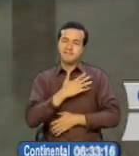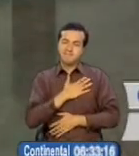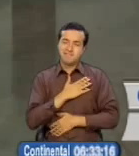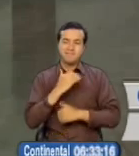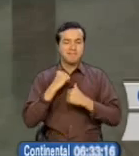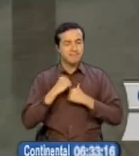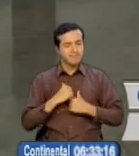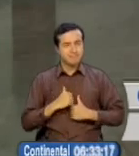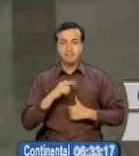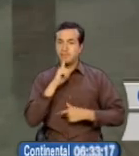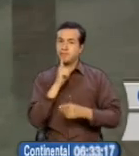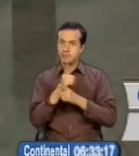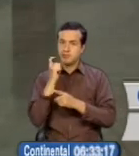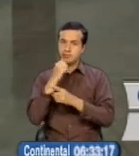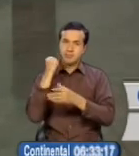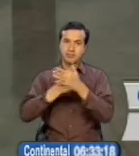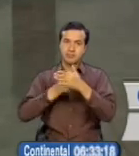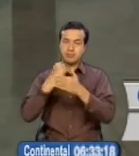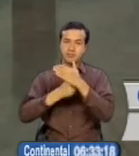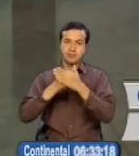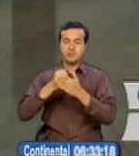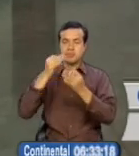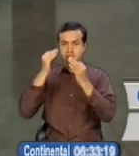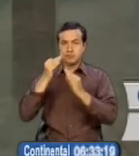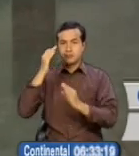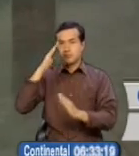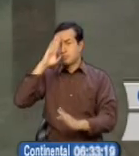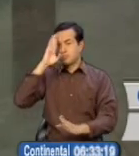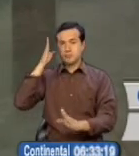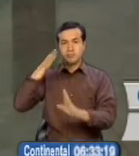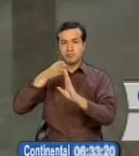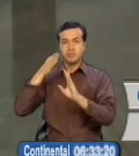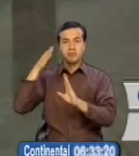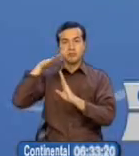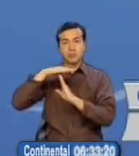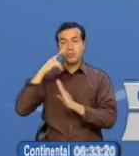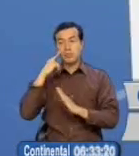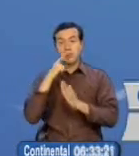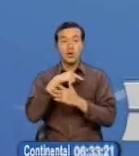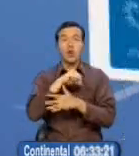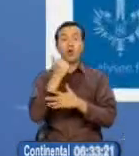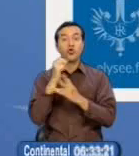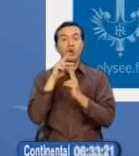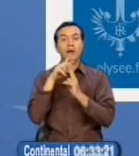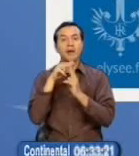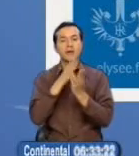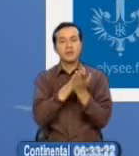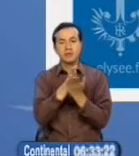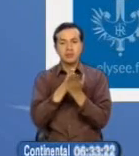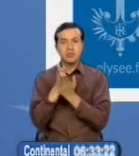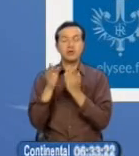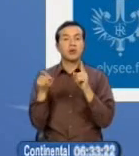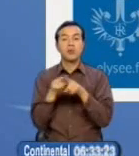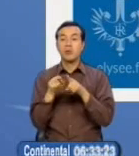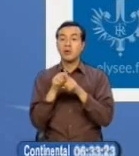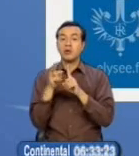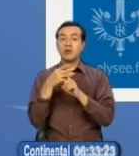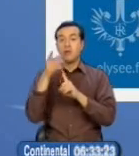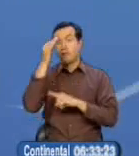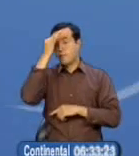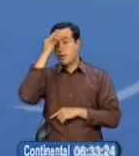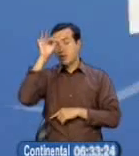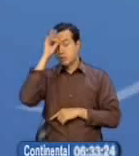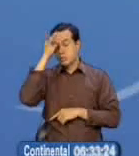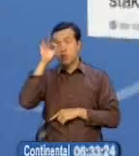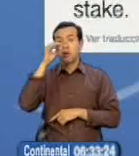que seguir luchando para conseguir la paz, hay que explorar los nuevos caminos. En redes sociales también lo hicieron los jefes de Estado de Francia,